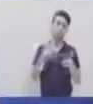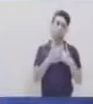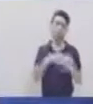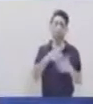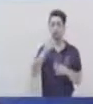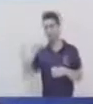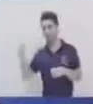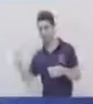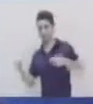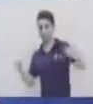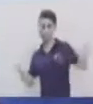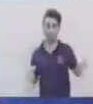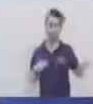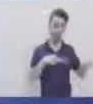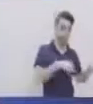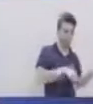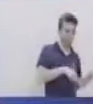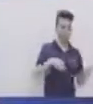izquierdo.